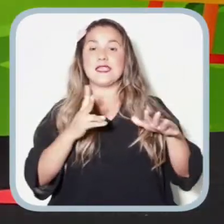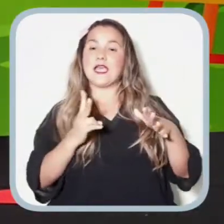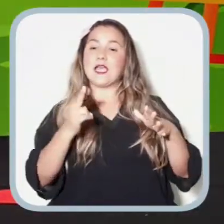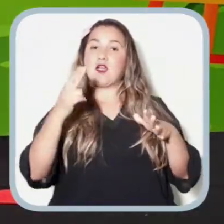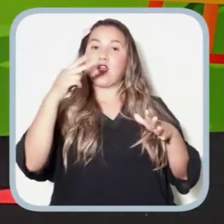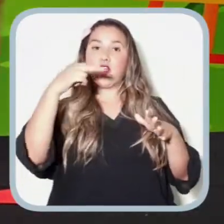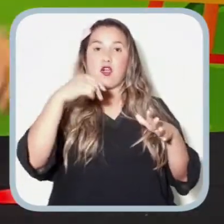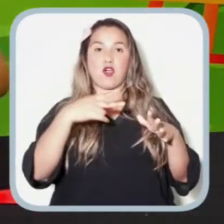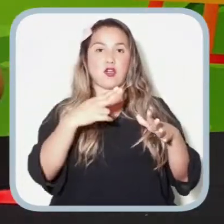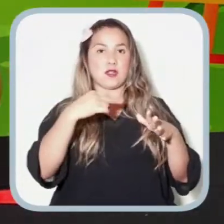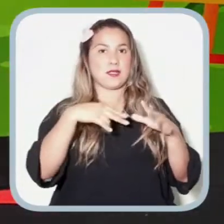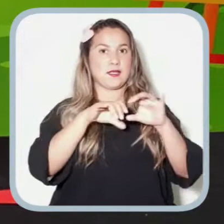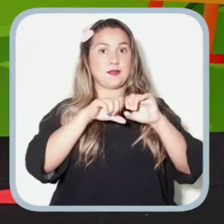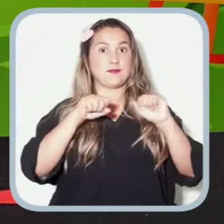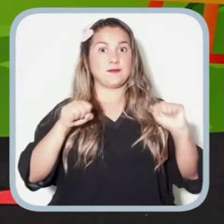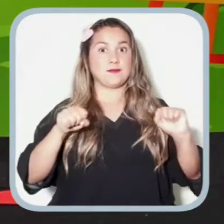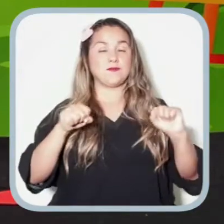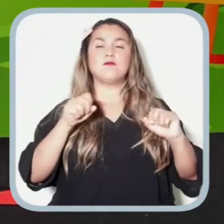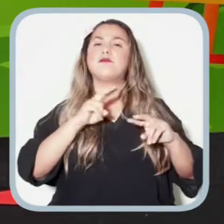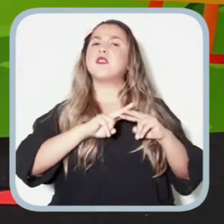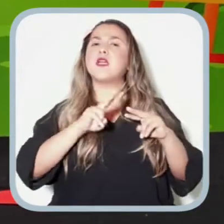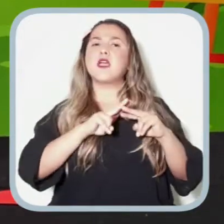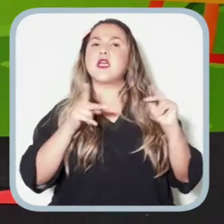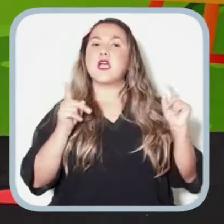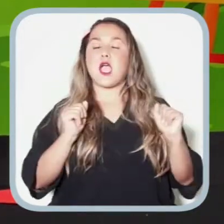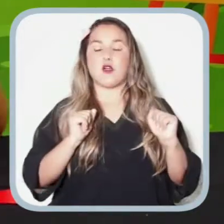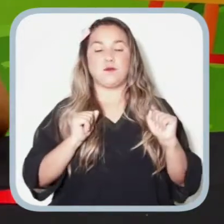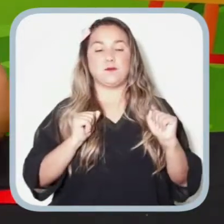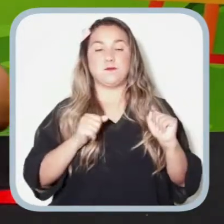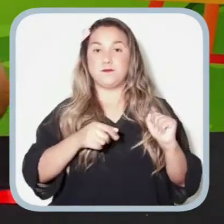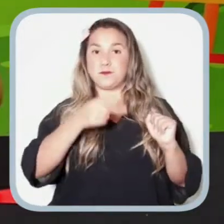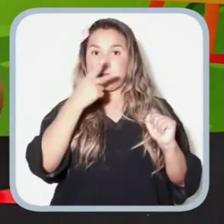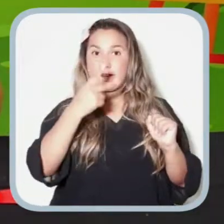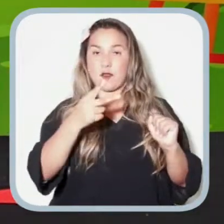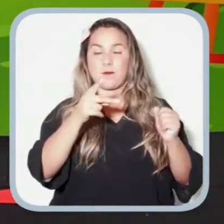con esto saqué un molde ver